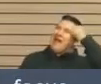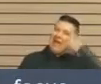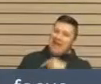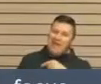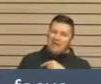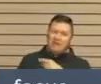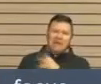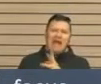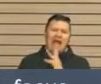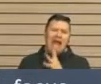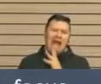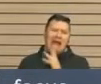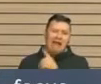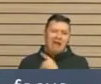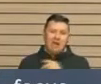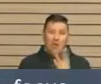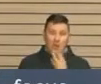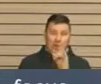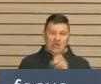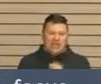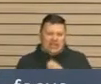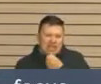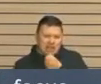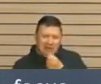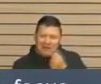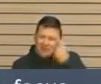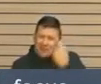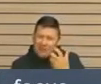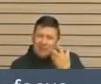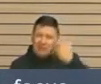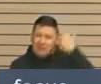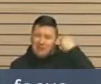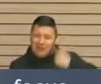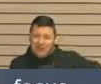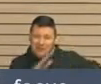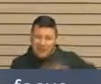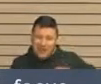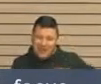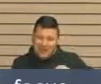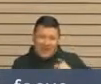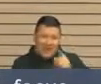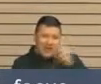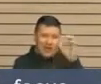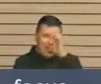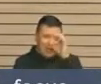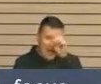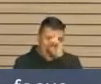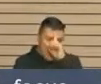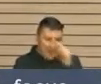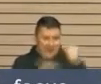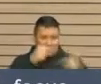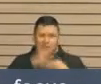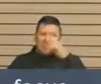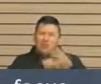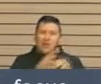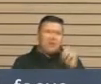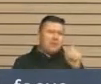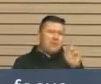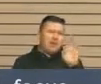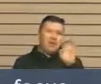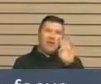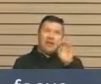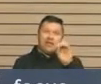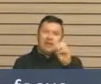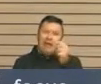De esa narración magistral de William Vinasco Che en ese partido que fue Colombia-Alemania en el Mundial del 90, hace casi